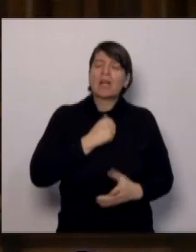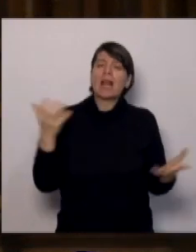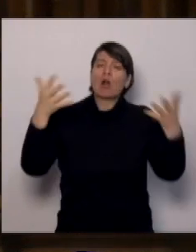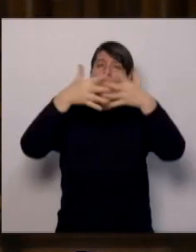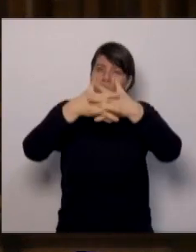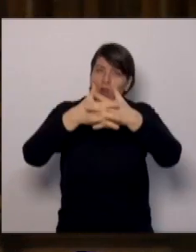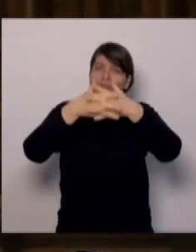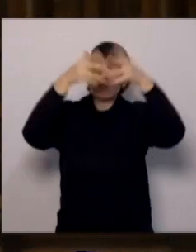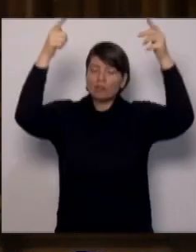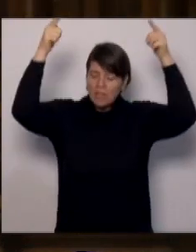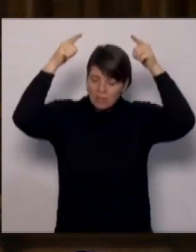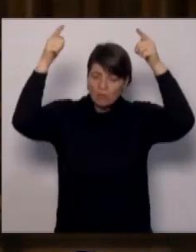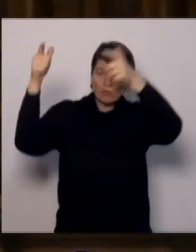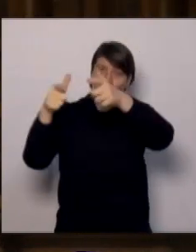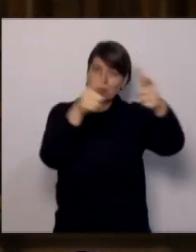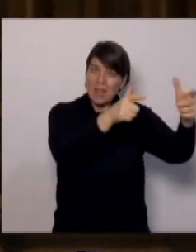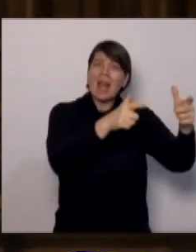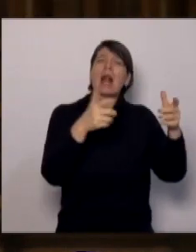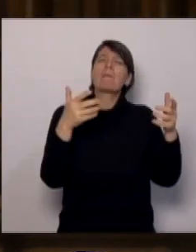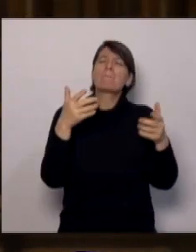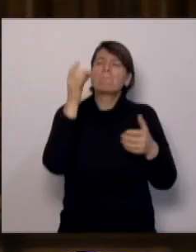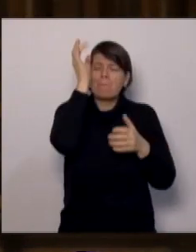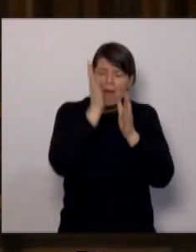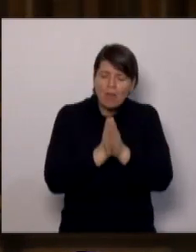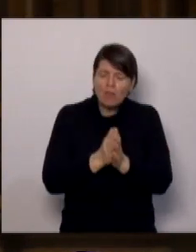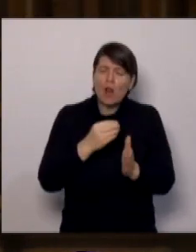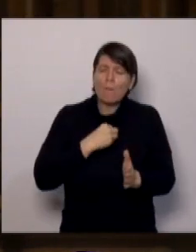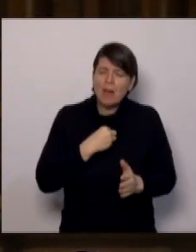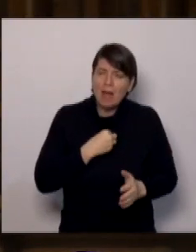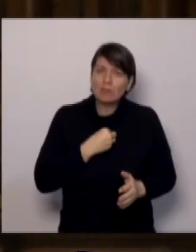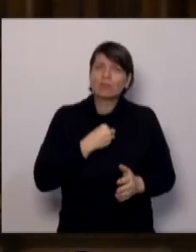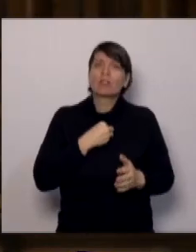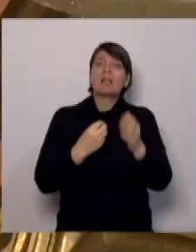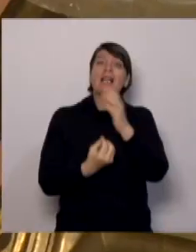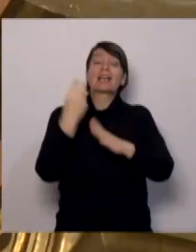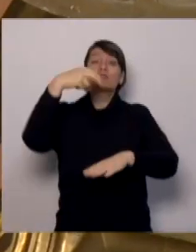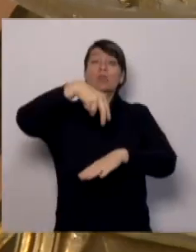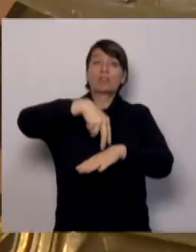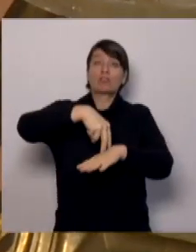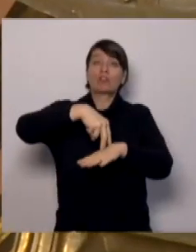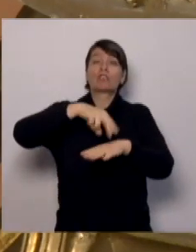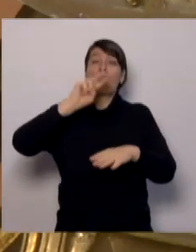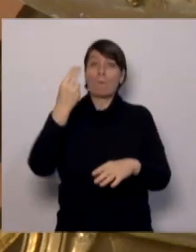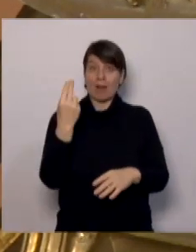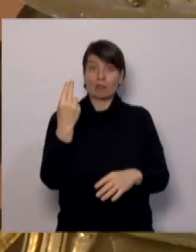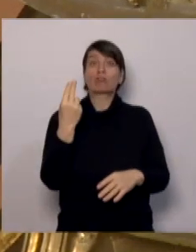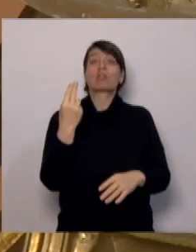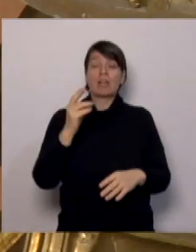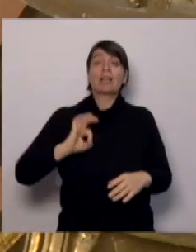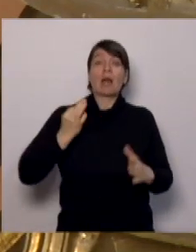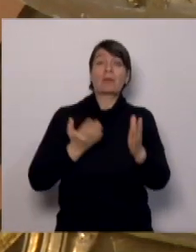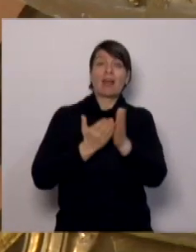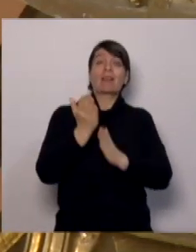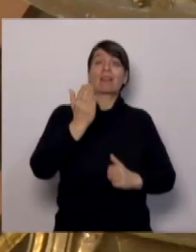Iglesia Católica, la comunión de los santos, el perdón de los pecados, la resurrección de la